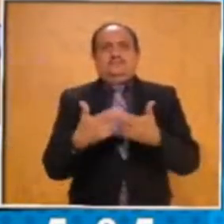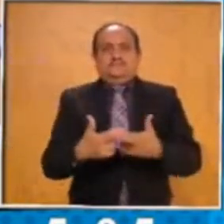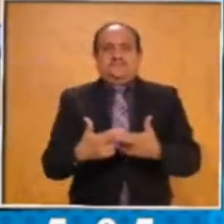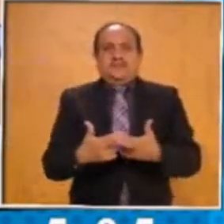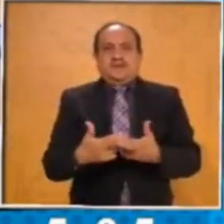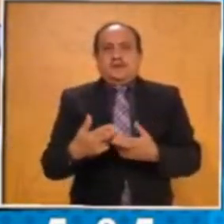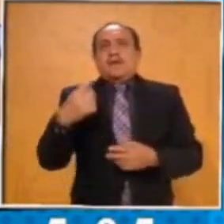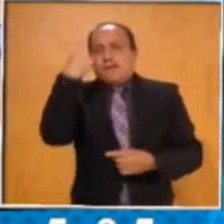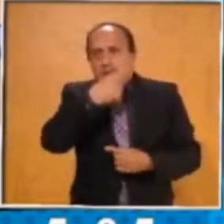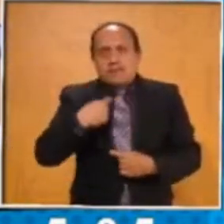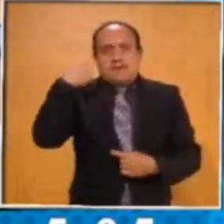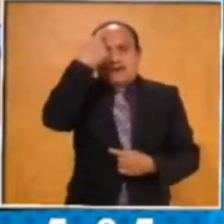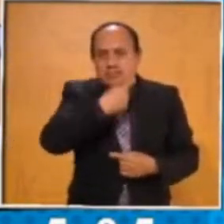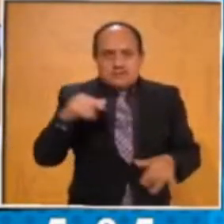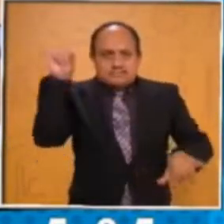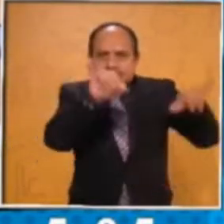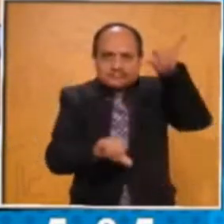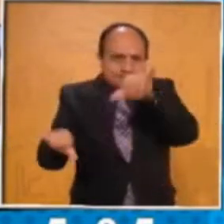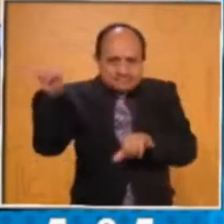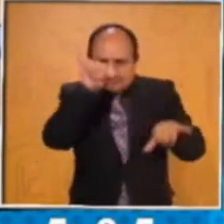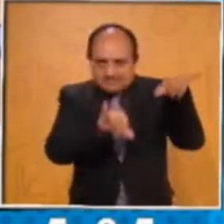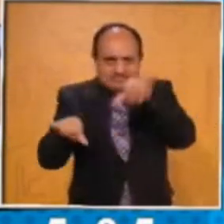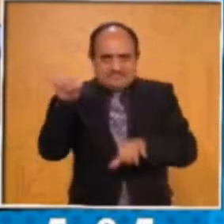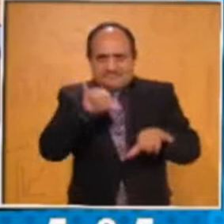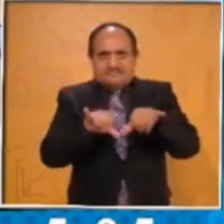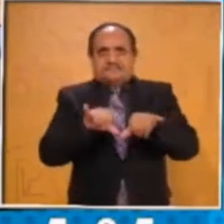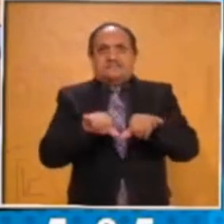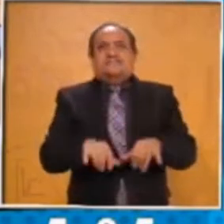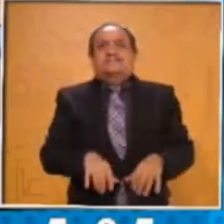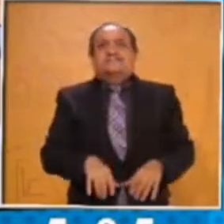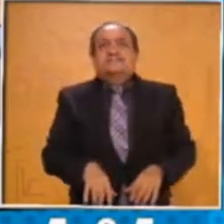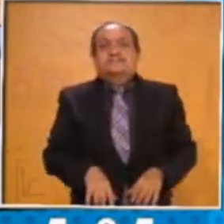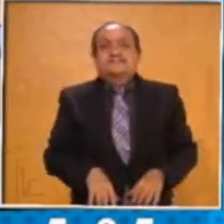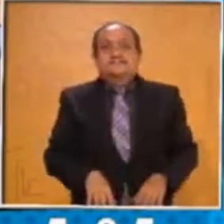Fueron horas y horas de prueba en laboratorios.